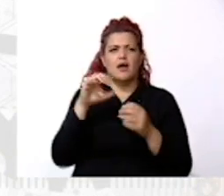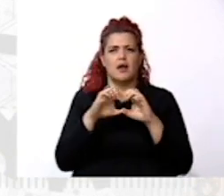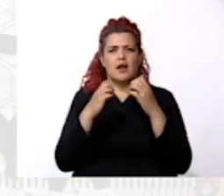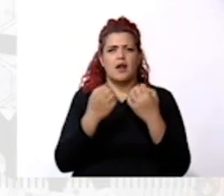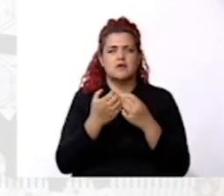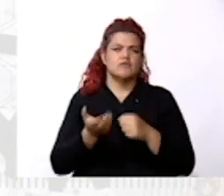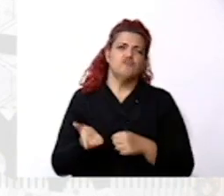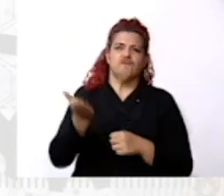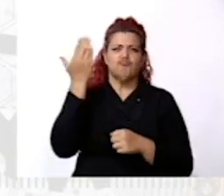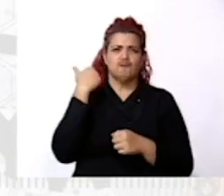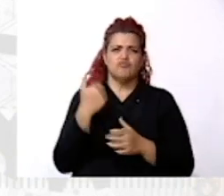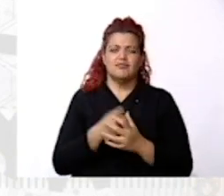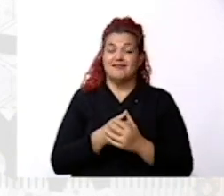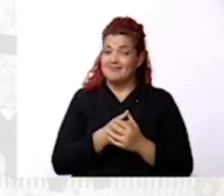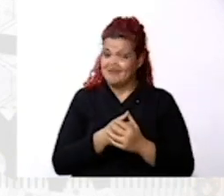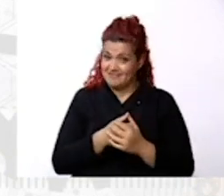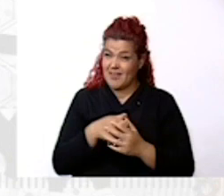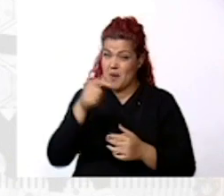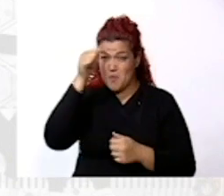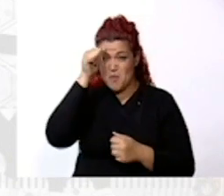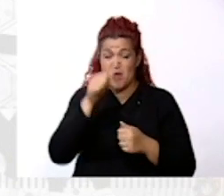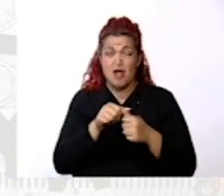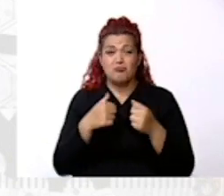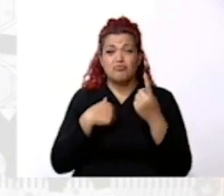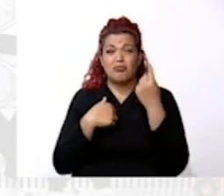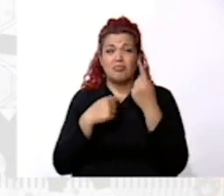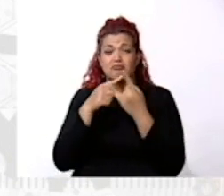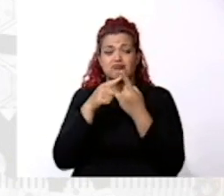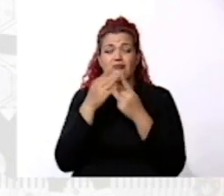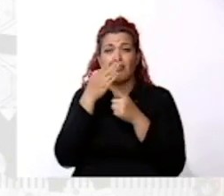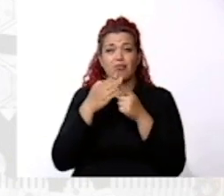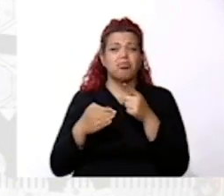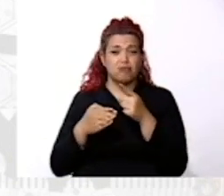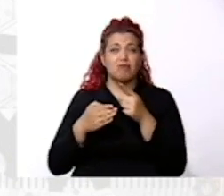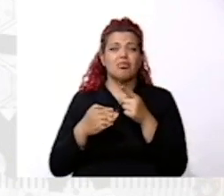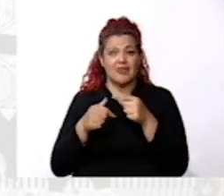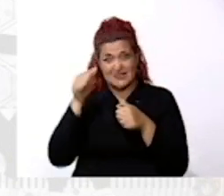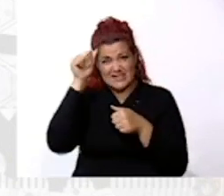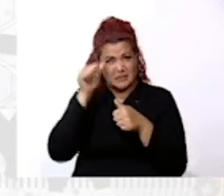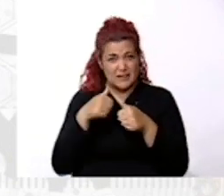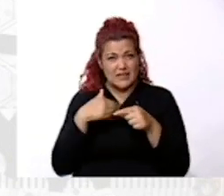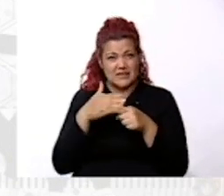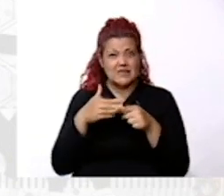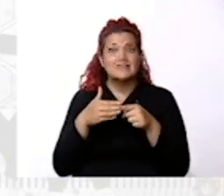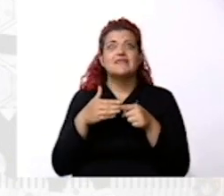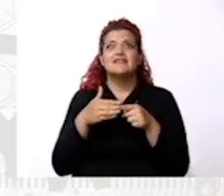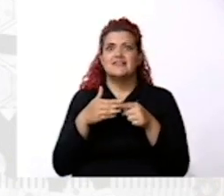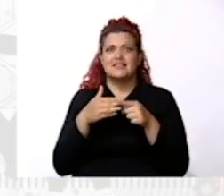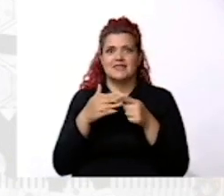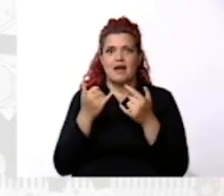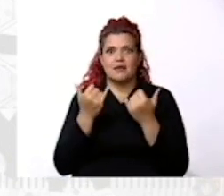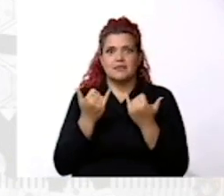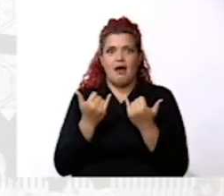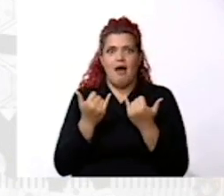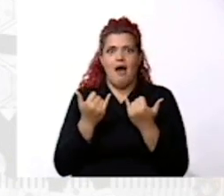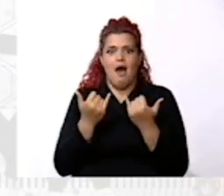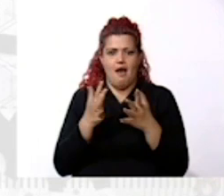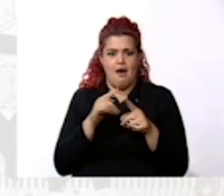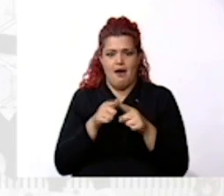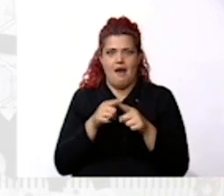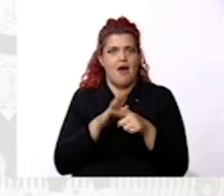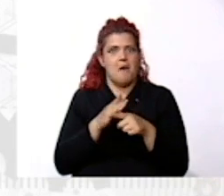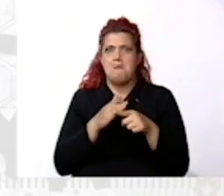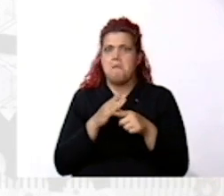anterior? ¡Ay! ¿Se acuerdan de mi dedito que me corté? Bueno, ya está sano, ya